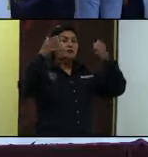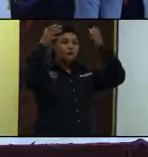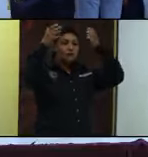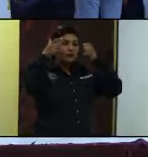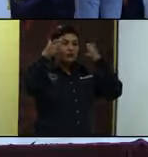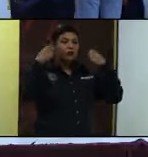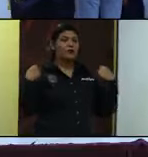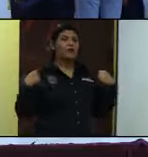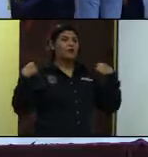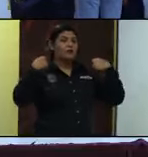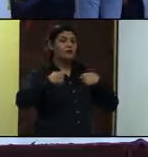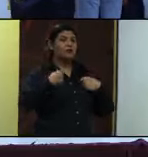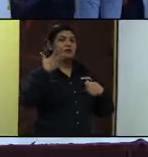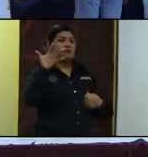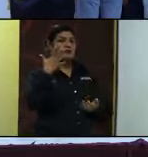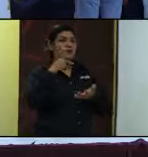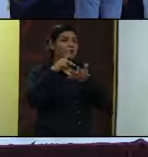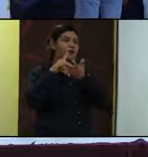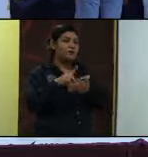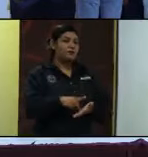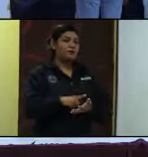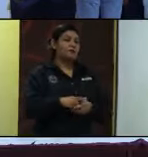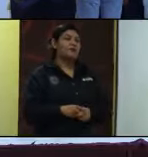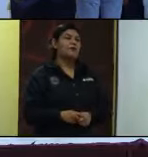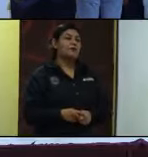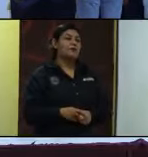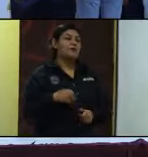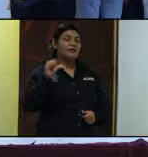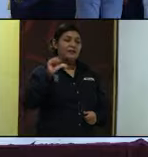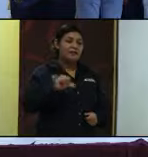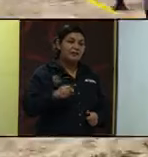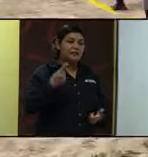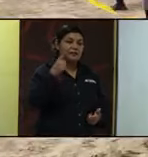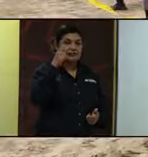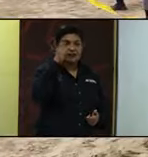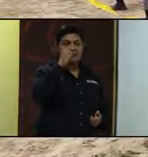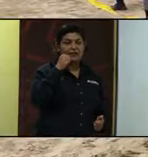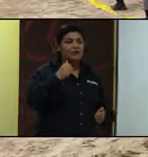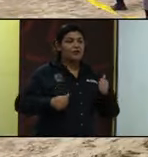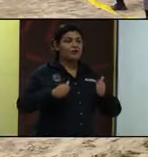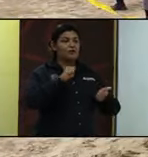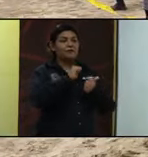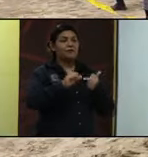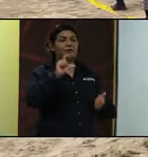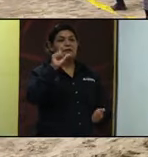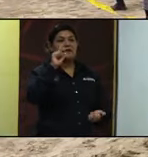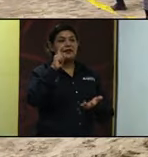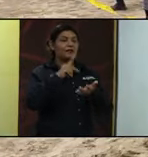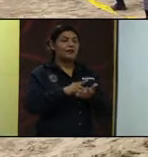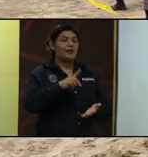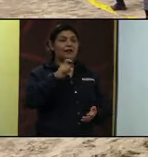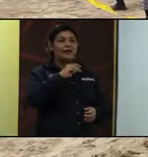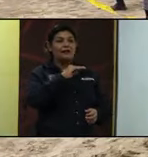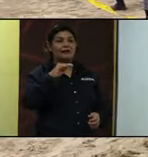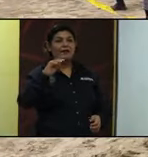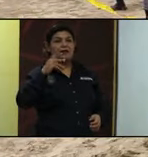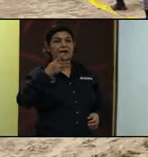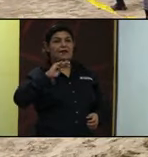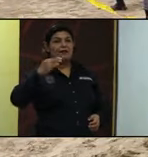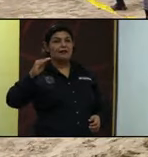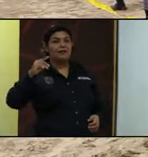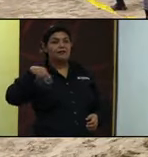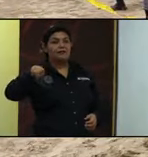una mochila con 5 kilos. Y bueno, pues si aquí es complicado correr 20 kilómetros a nivel de mar, pues imagínense en la Ciudad de